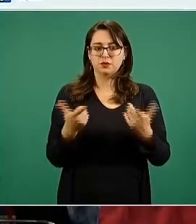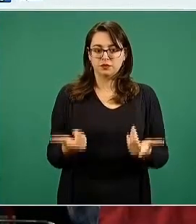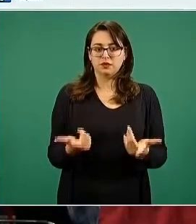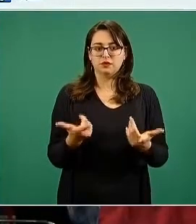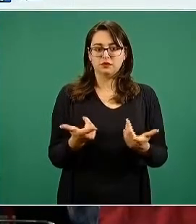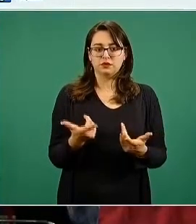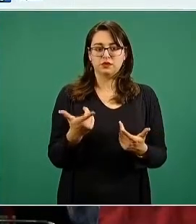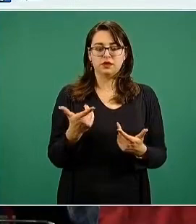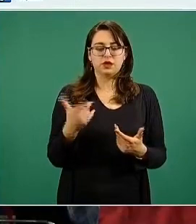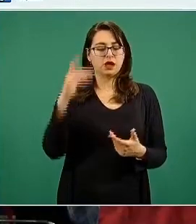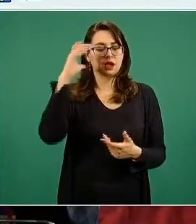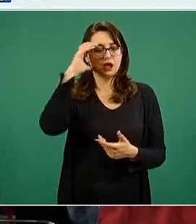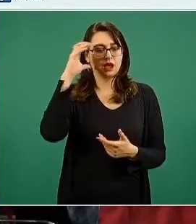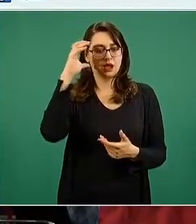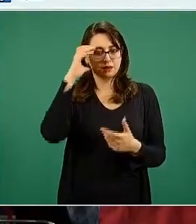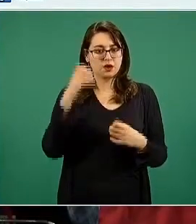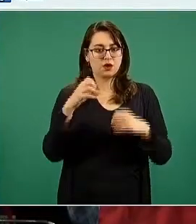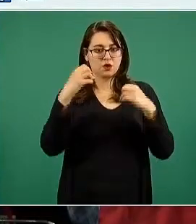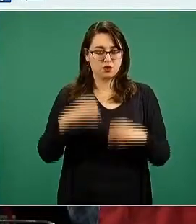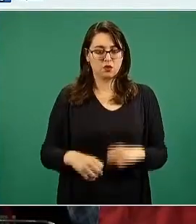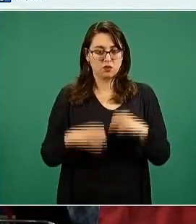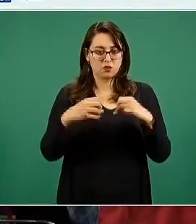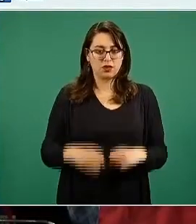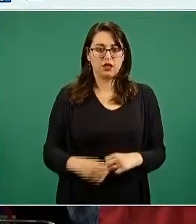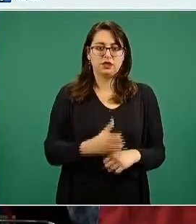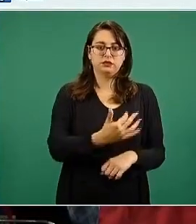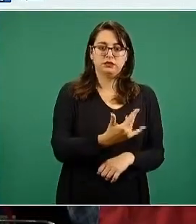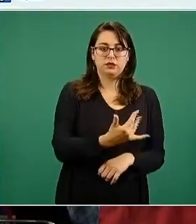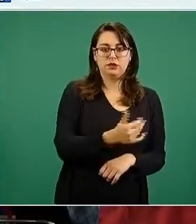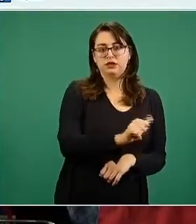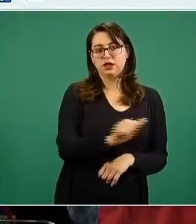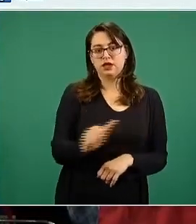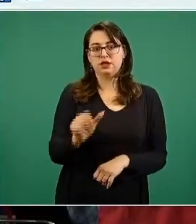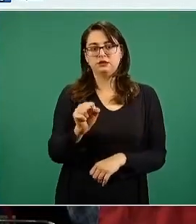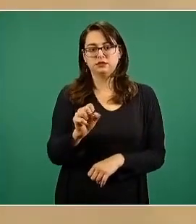ocupación de camas generales, tienen entre el 50 y el